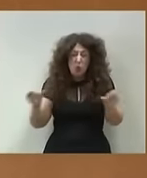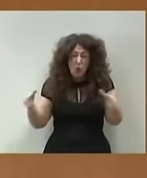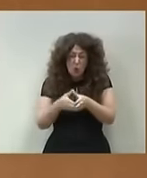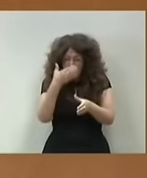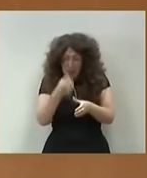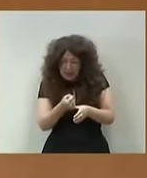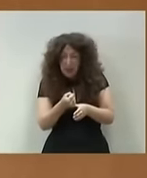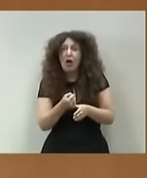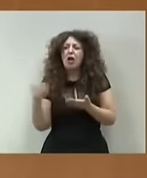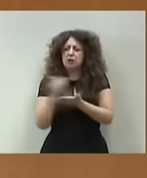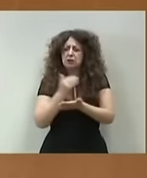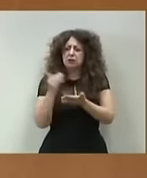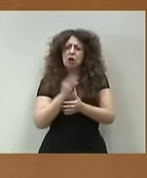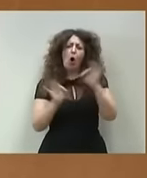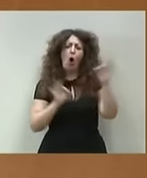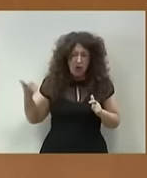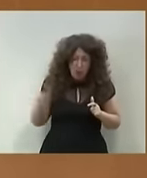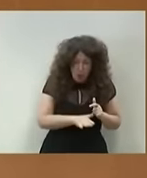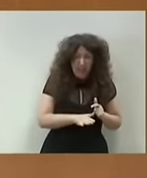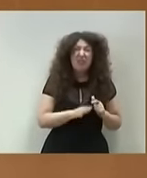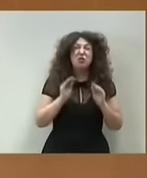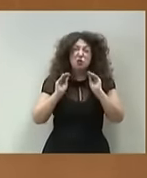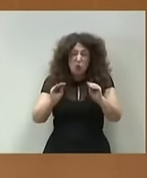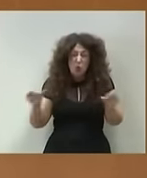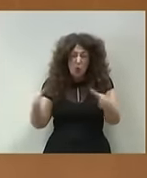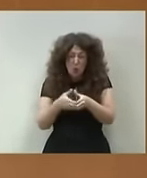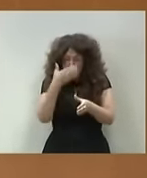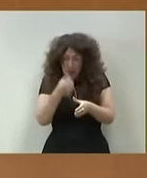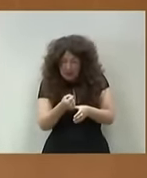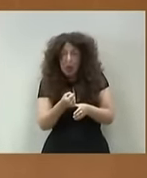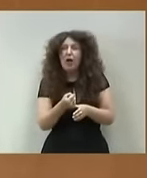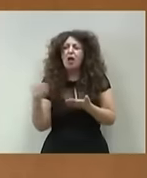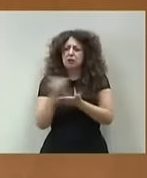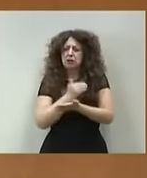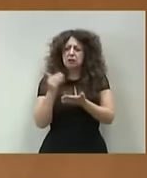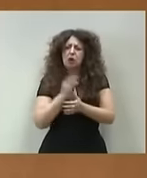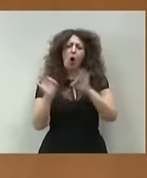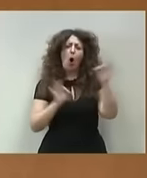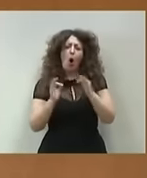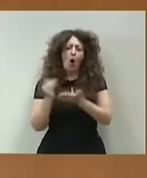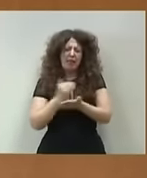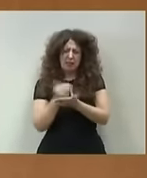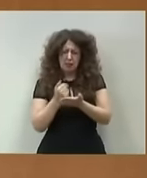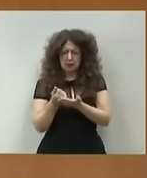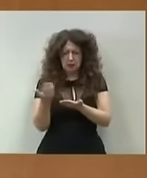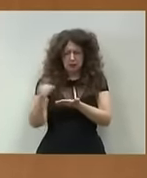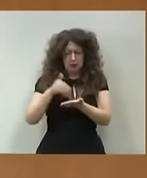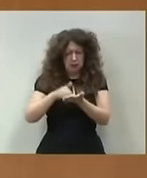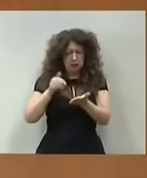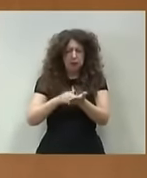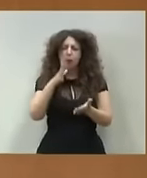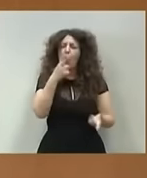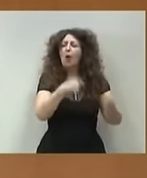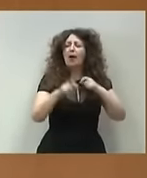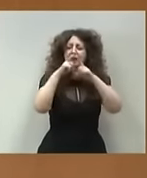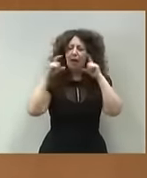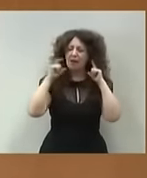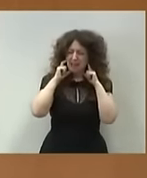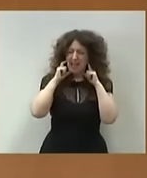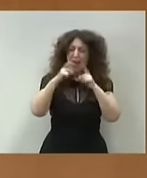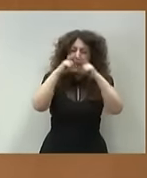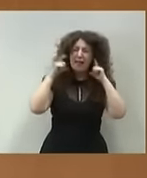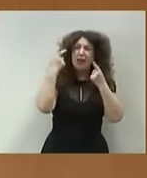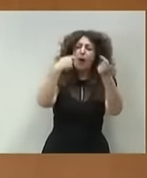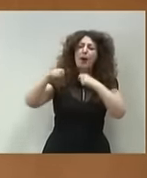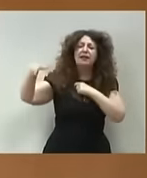cobraran comisiones, es que cobraran mordidas, que no es que cobraran comisiones, es que cobraran mordidas por la venta de mascarillas casualmente a todas